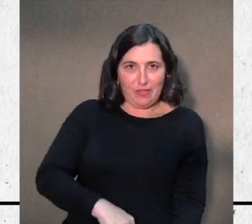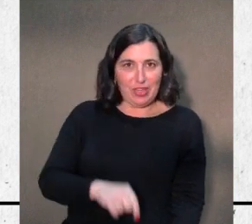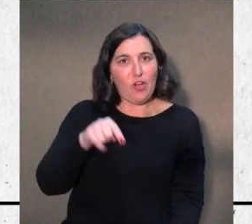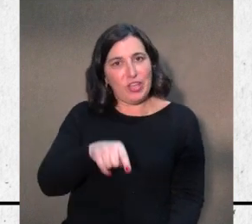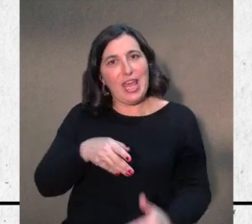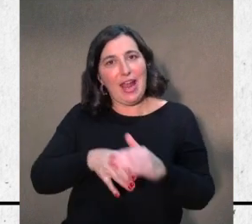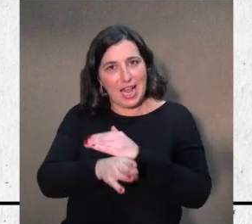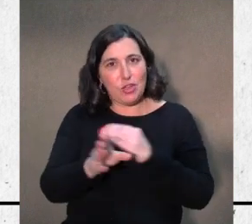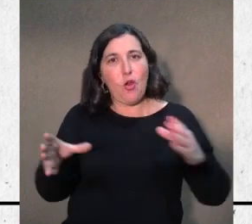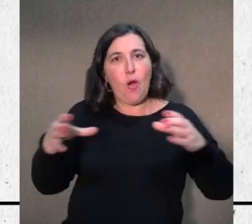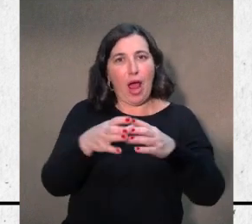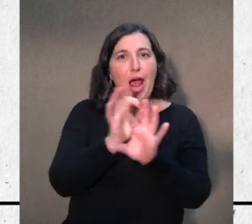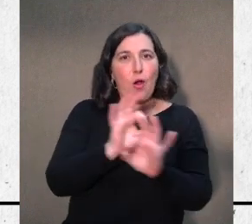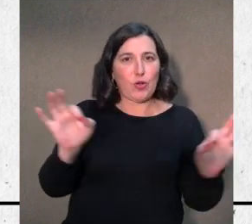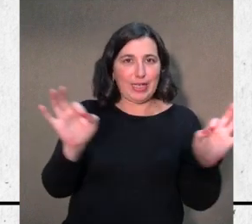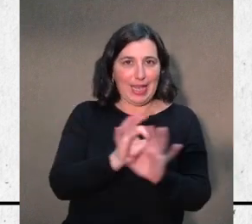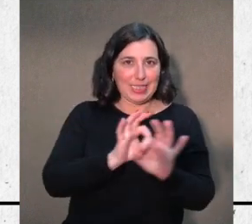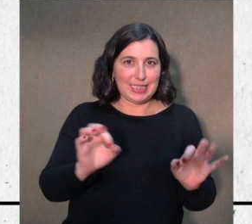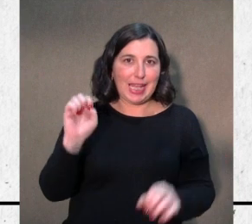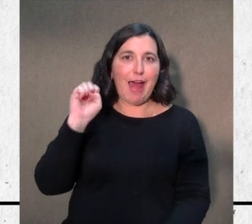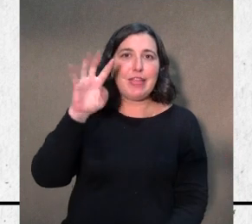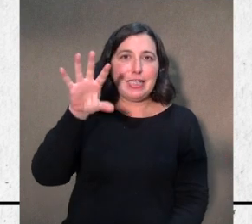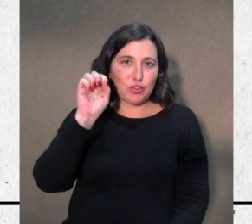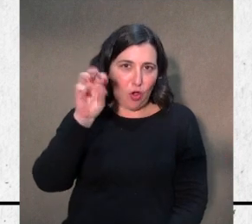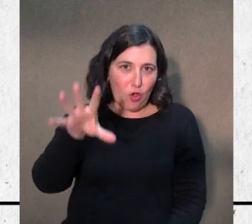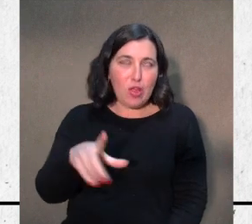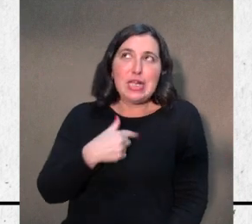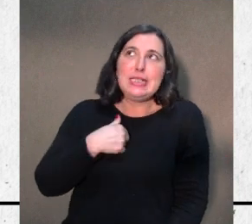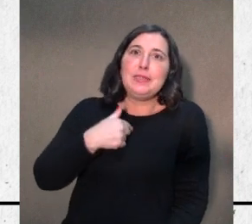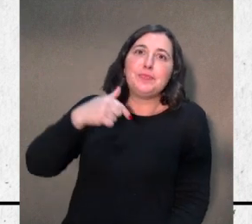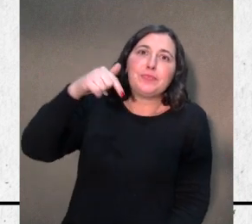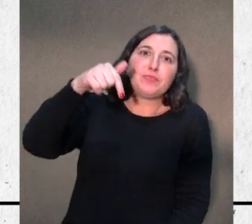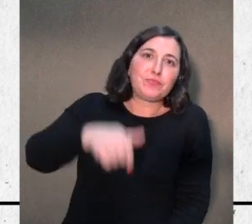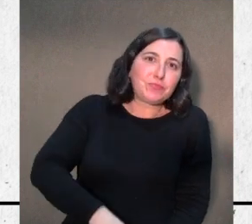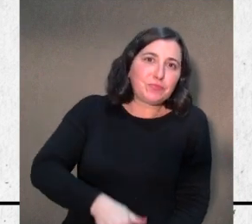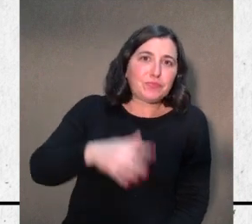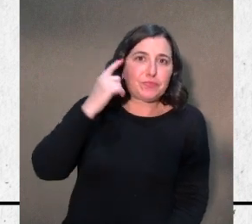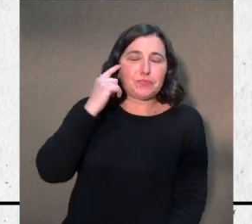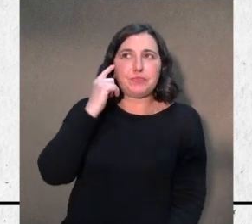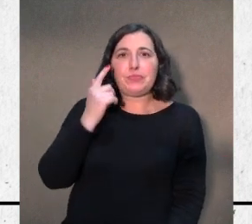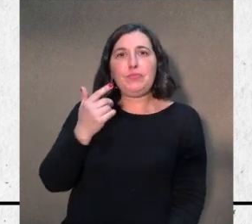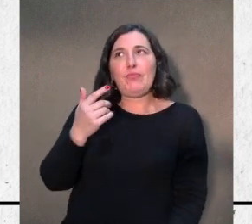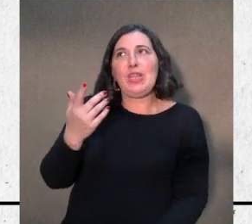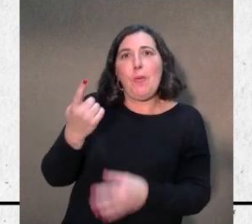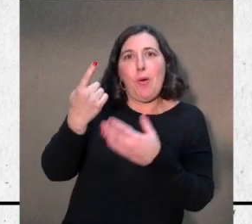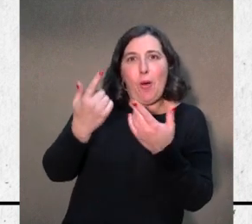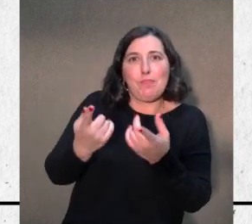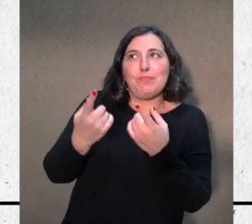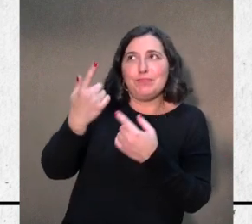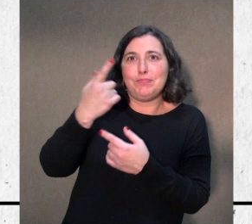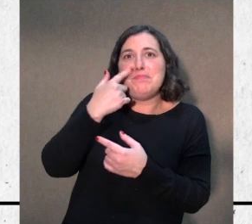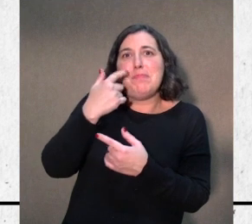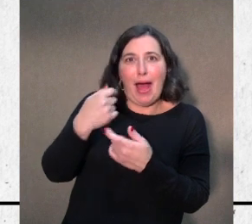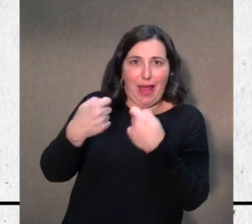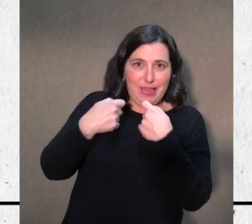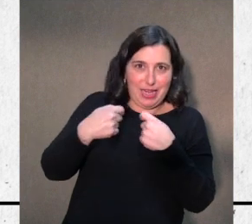bastante de niña, con 12, 13, a tocar la flauta, tampoco era algo que en ese momento yo lo hacía, yo siempre fui como muy